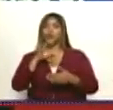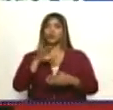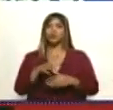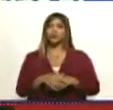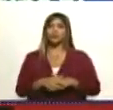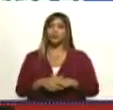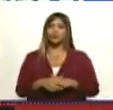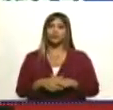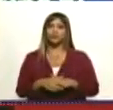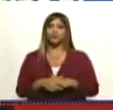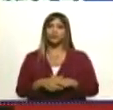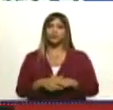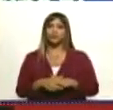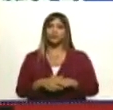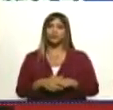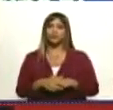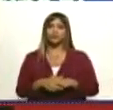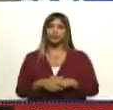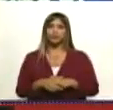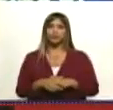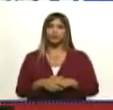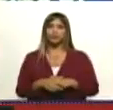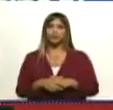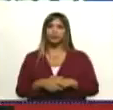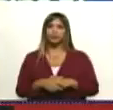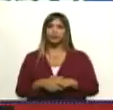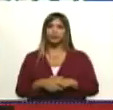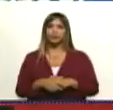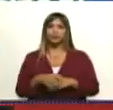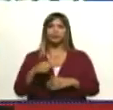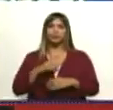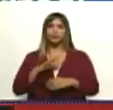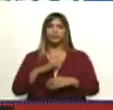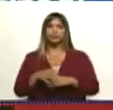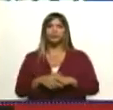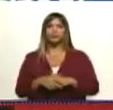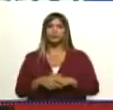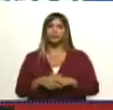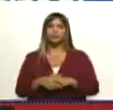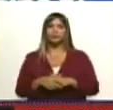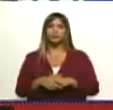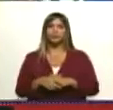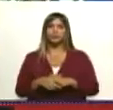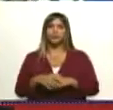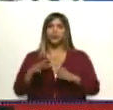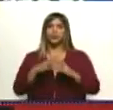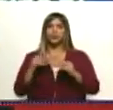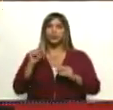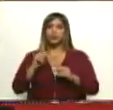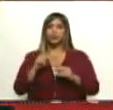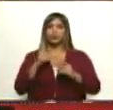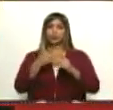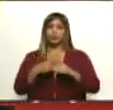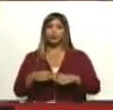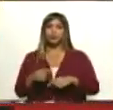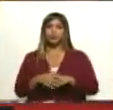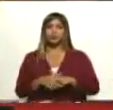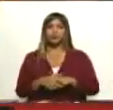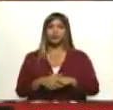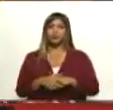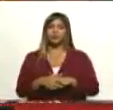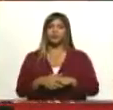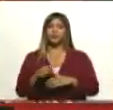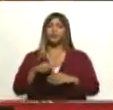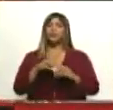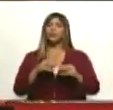iban y venían como grandes Navegantes en todo este mar en todas esas islas en